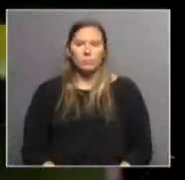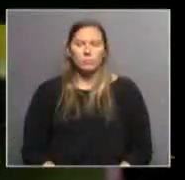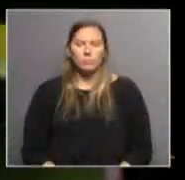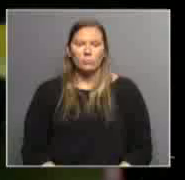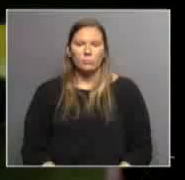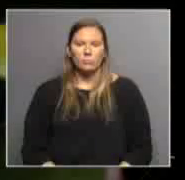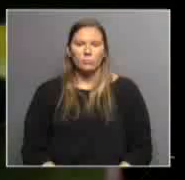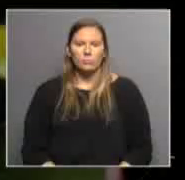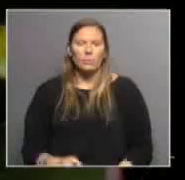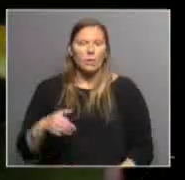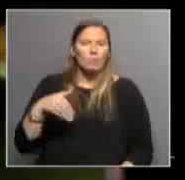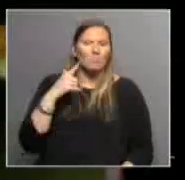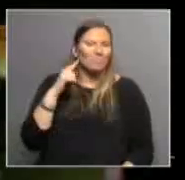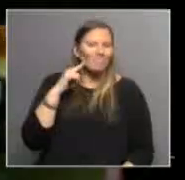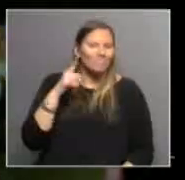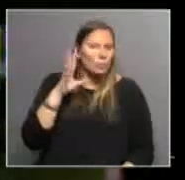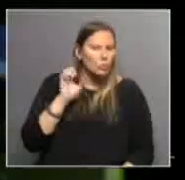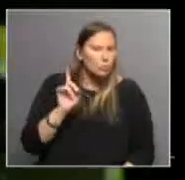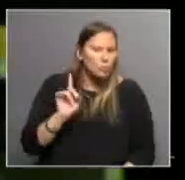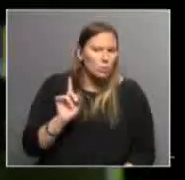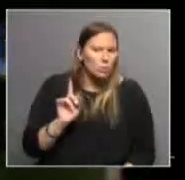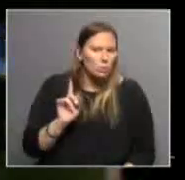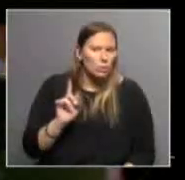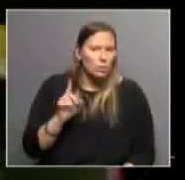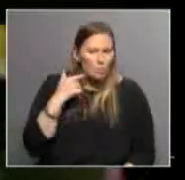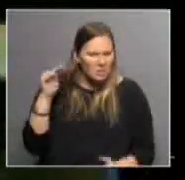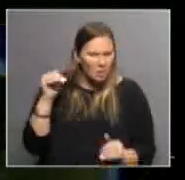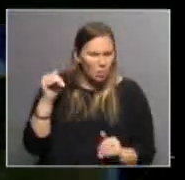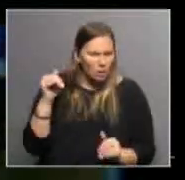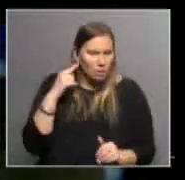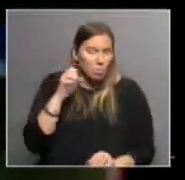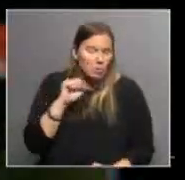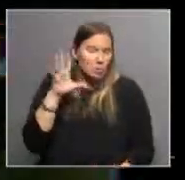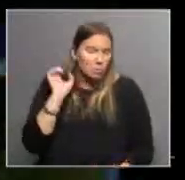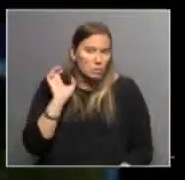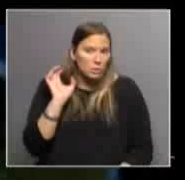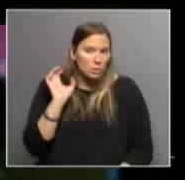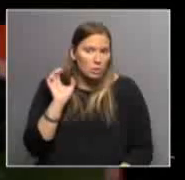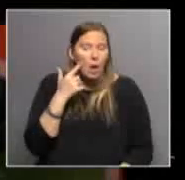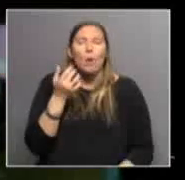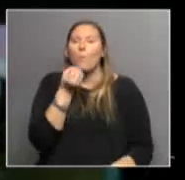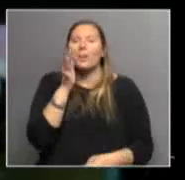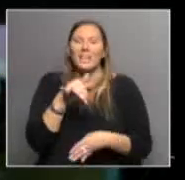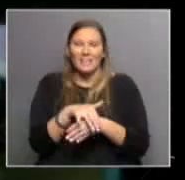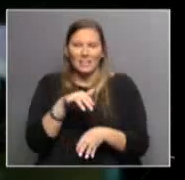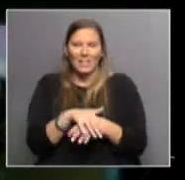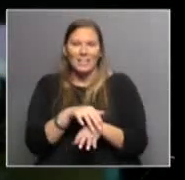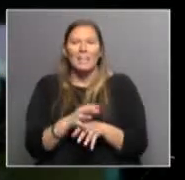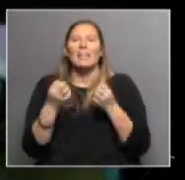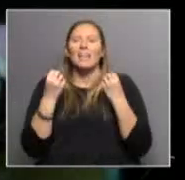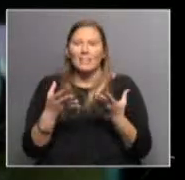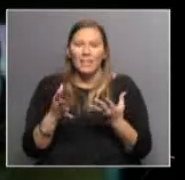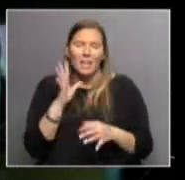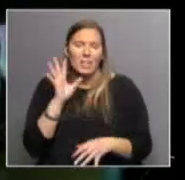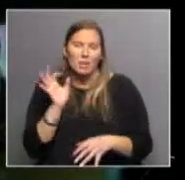ahora. ¿De qué sirvió? More, no sé si te estoy escuchando. ¿Me saludaste? Capaz que yo no te escuché. Muy buenas tardes, Noé. Sí, ahora